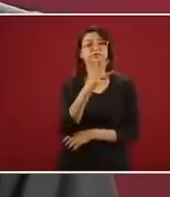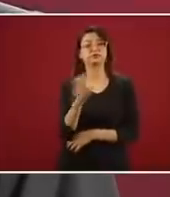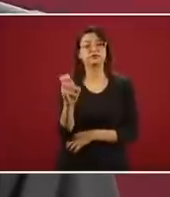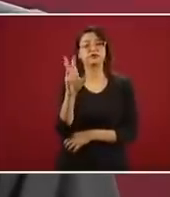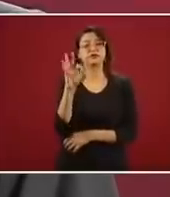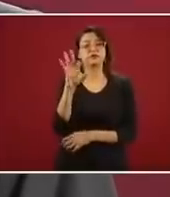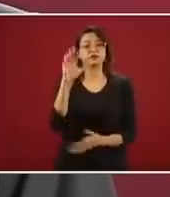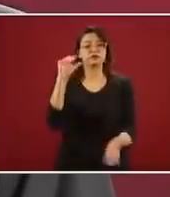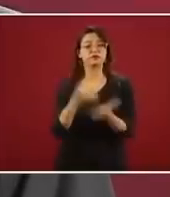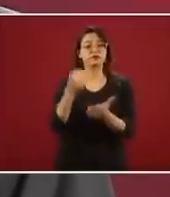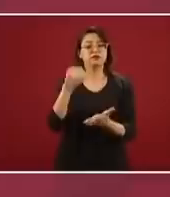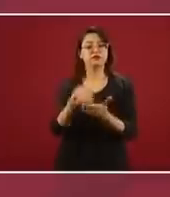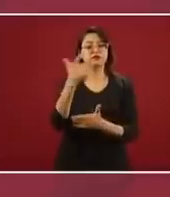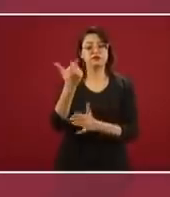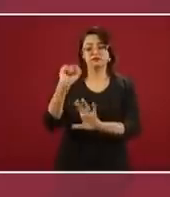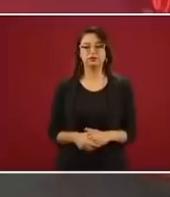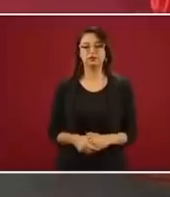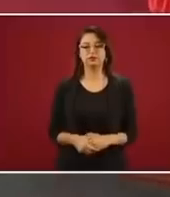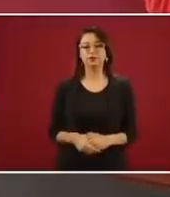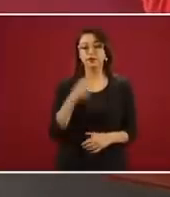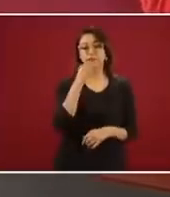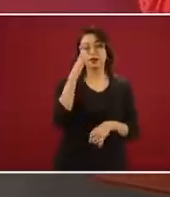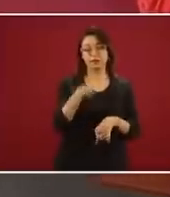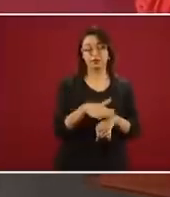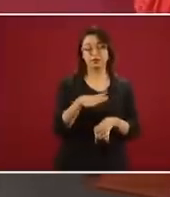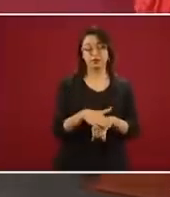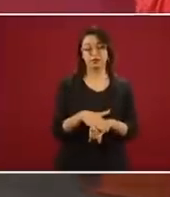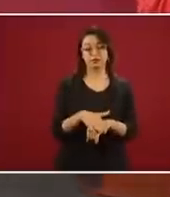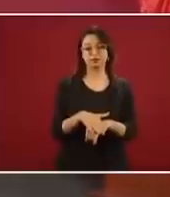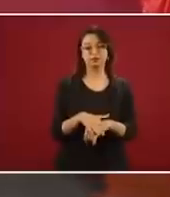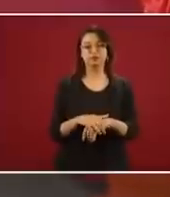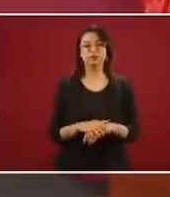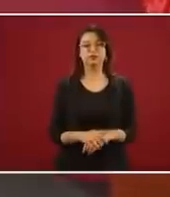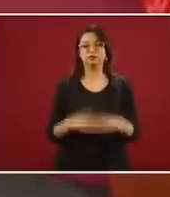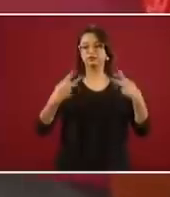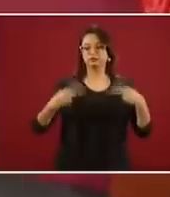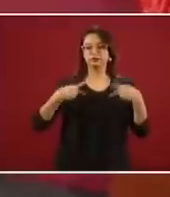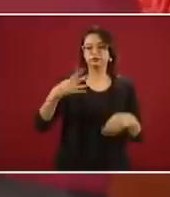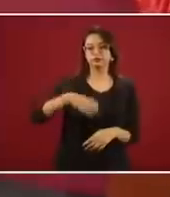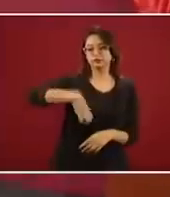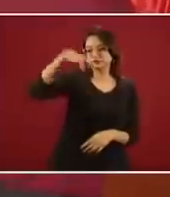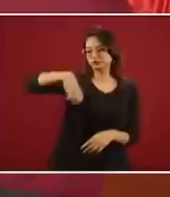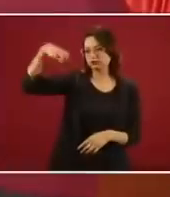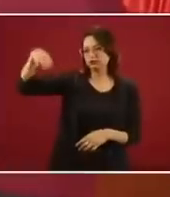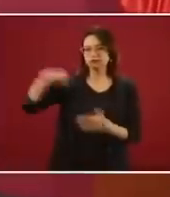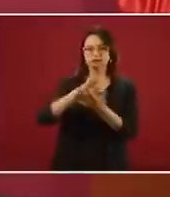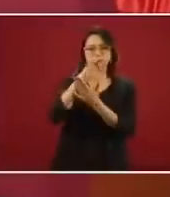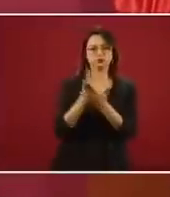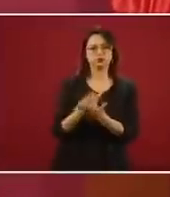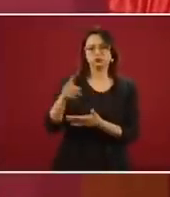340,000 millones de pesos. El programa de la pensión a adultos mayores